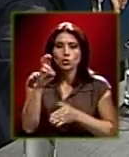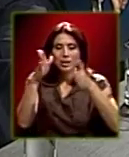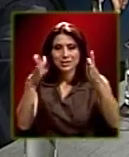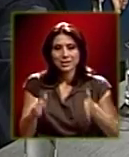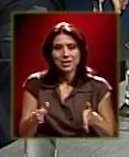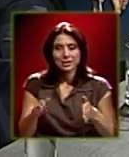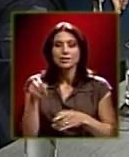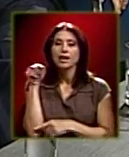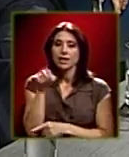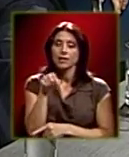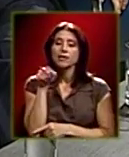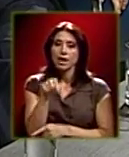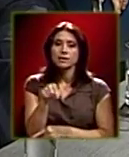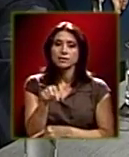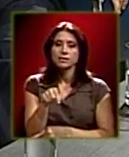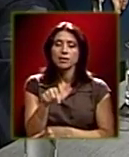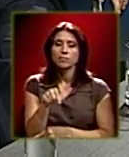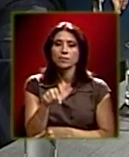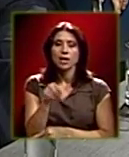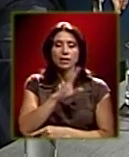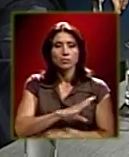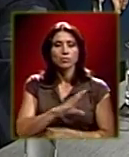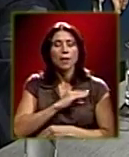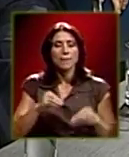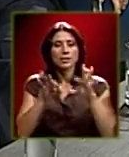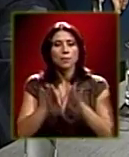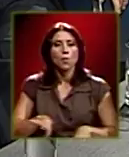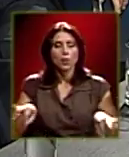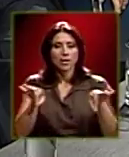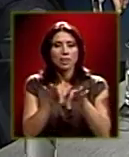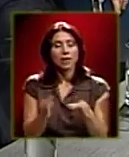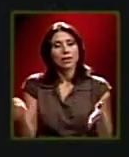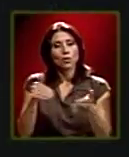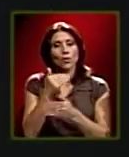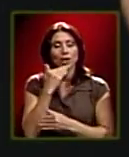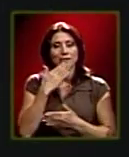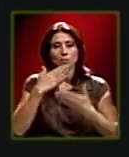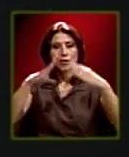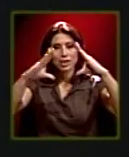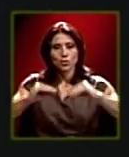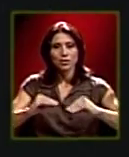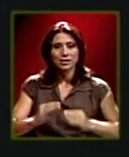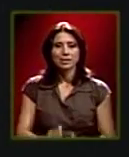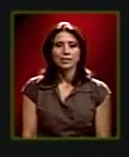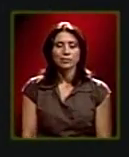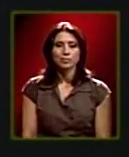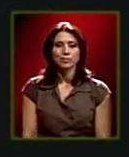parece que es el aspecto más importante. De nuevo, gracias y buenas noches.